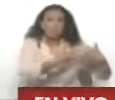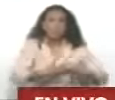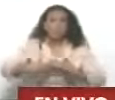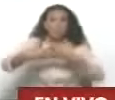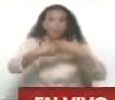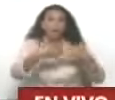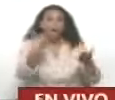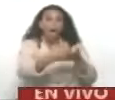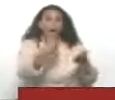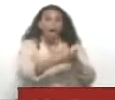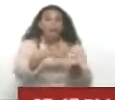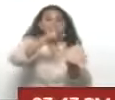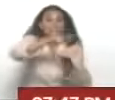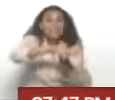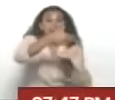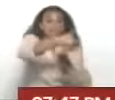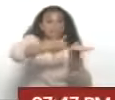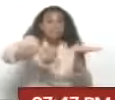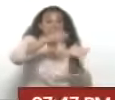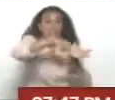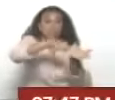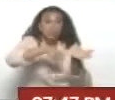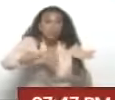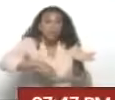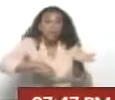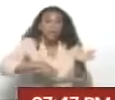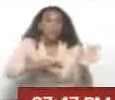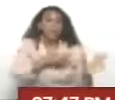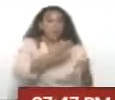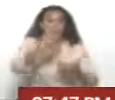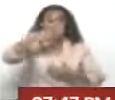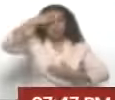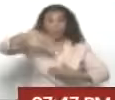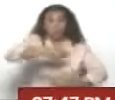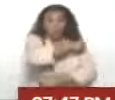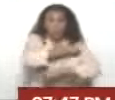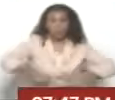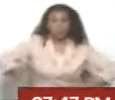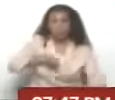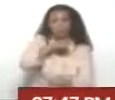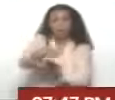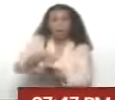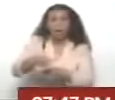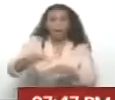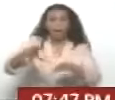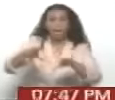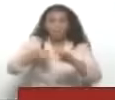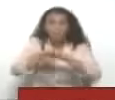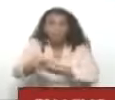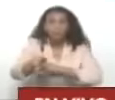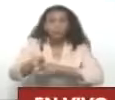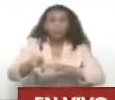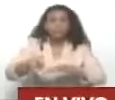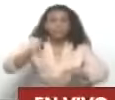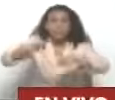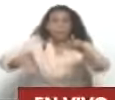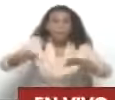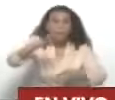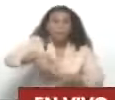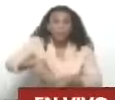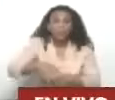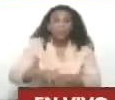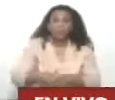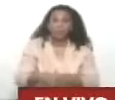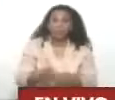los documentos aprobados en la Asamblea Nacional, pidiendo una invasión del ejército gringo. Intentaron matarme, promovieron